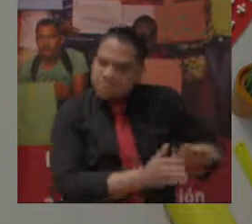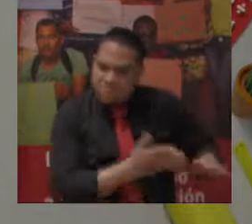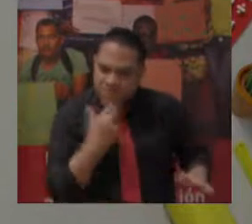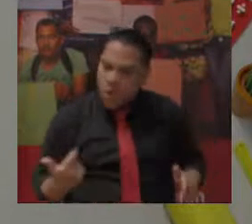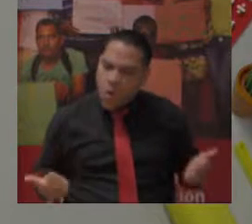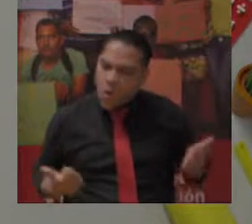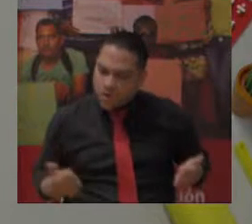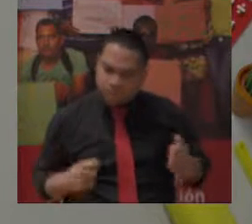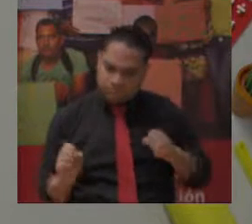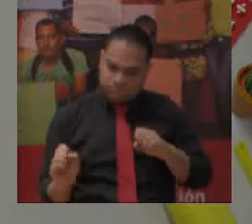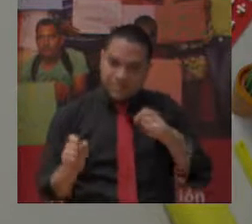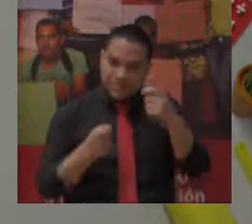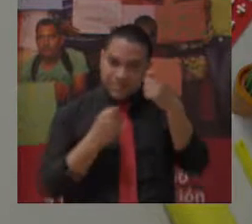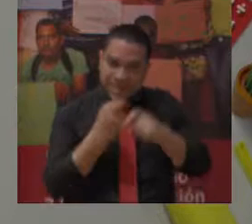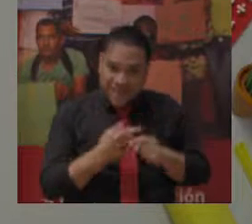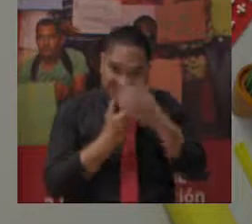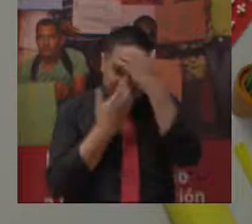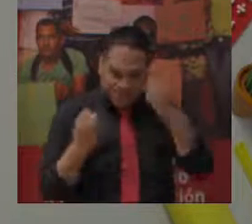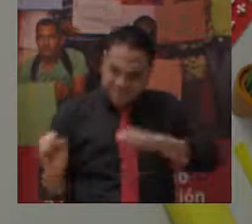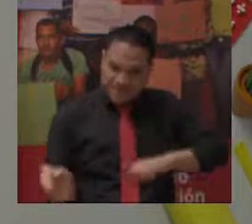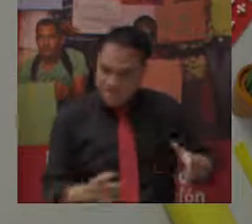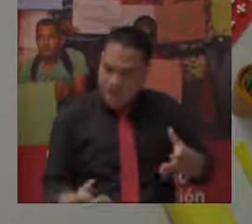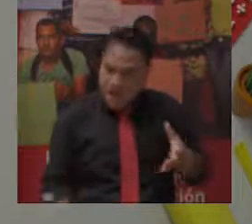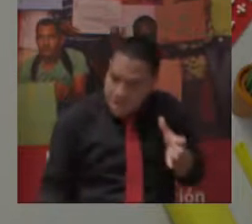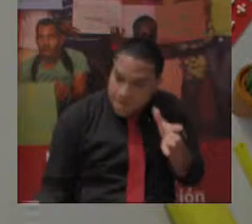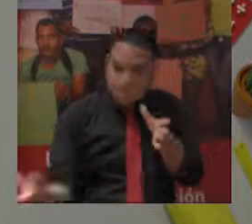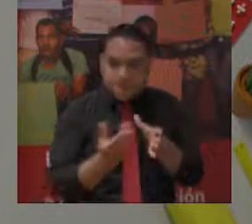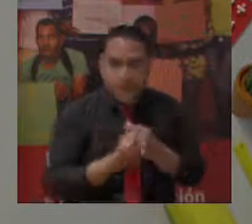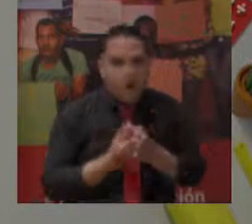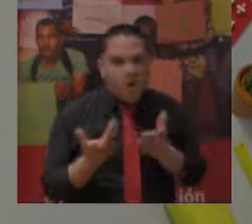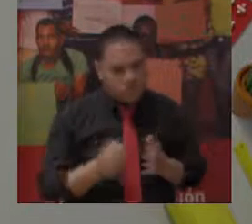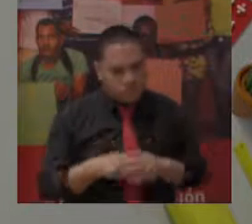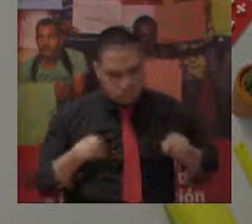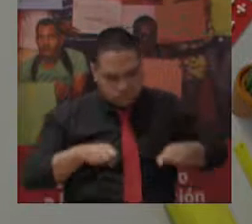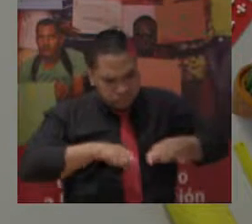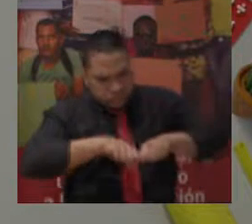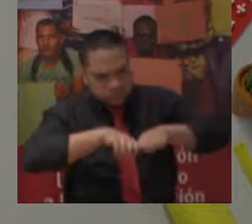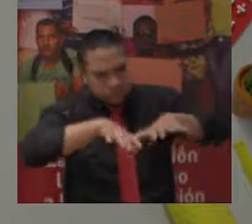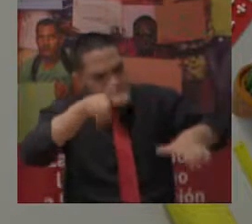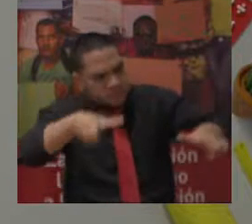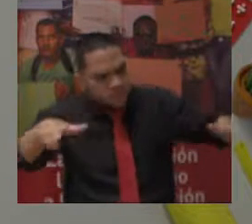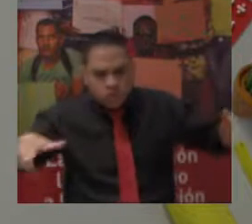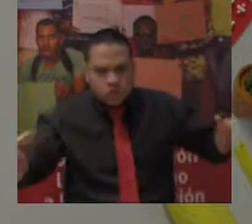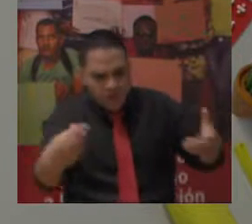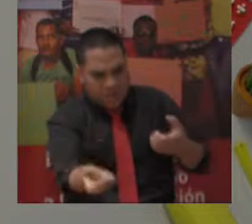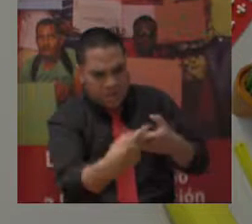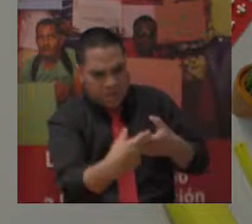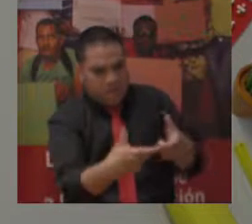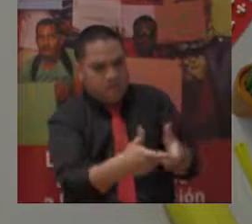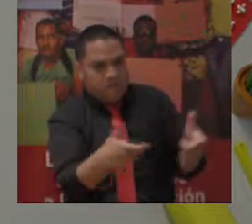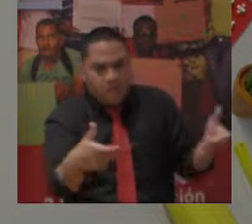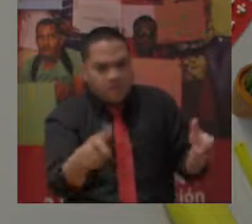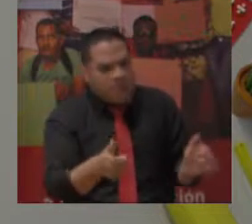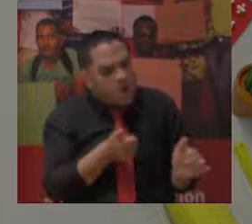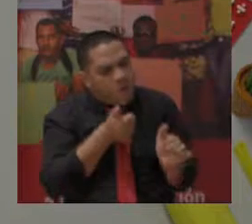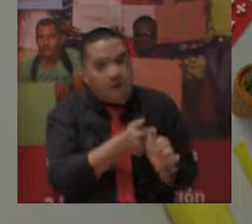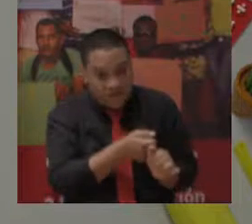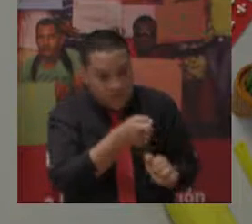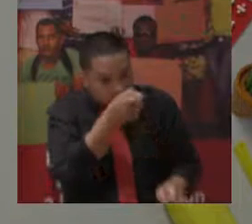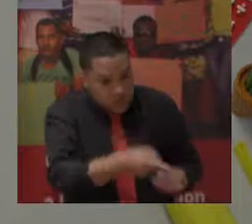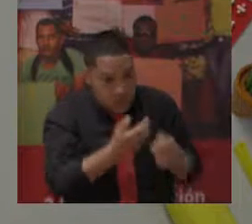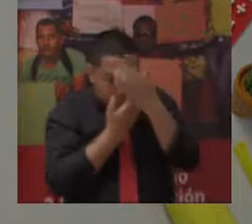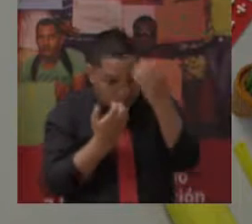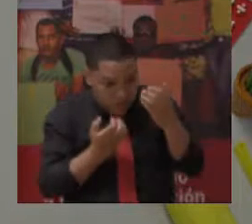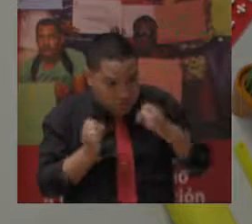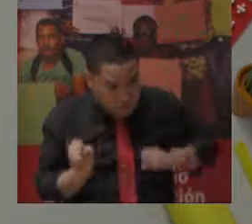largo plazo, con mayor capacidad de cobertura y gestión y con mejores herramientas para realizar acompañamiento a los desmovilizados. La